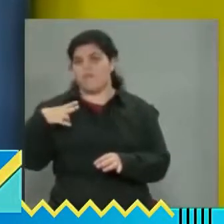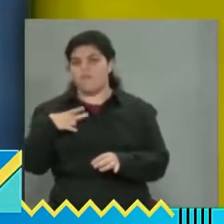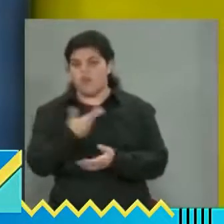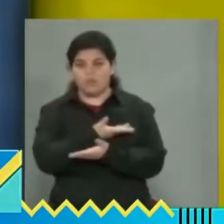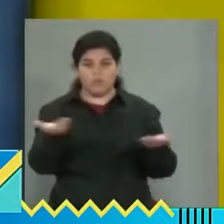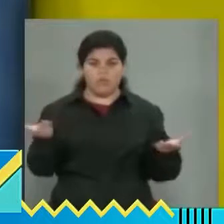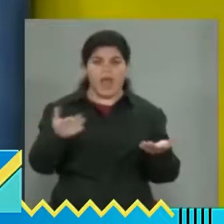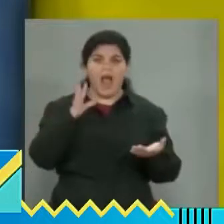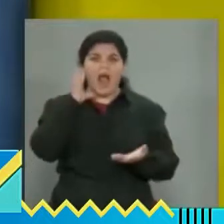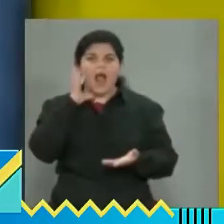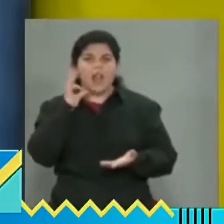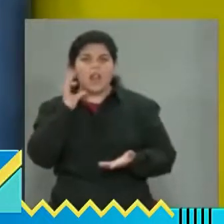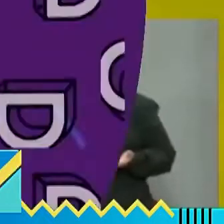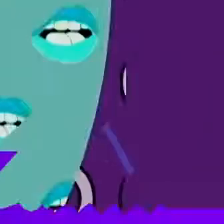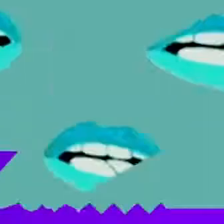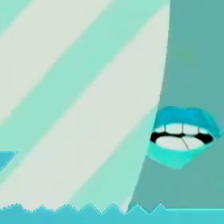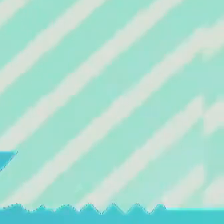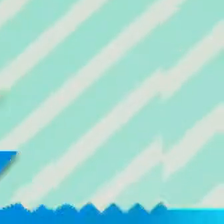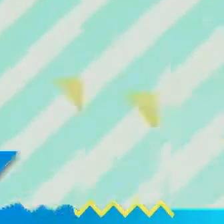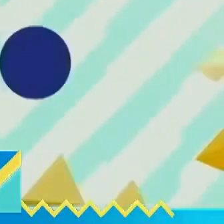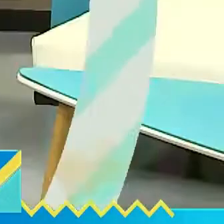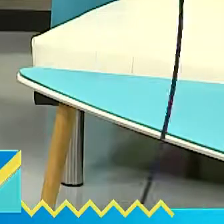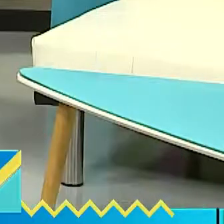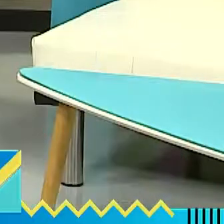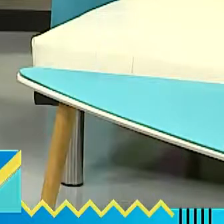armar algo de ese límite.